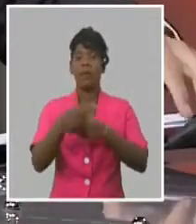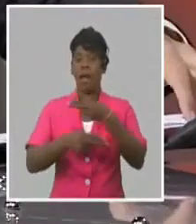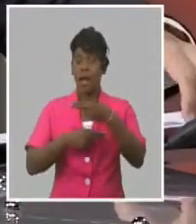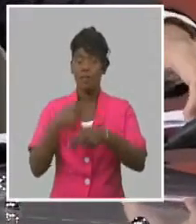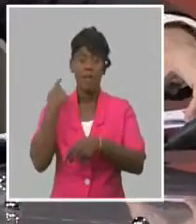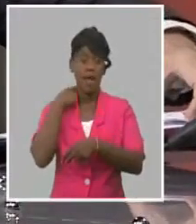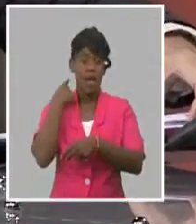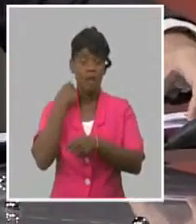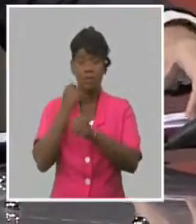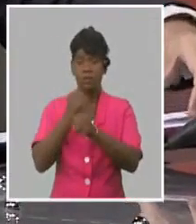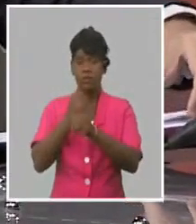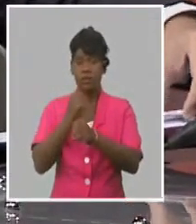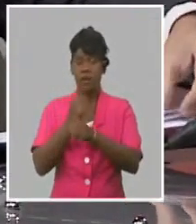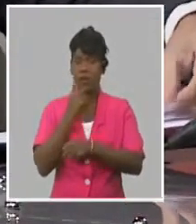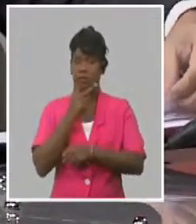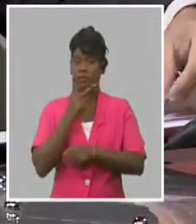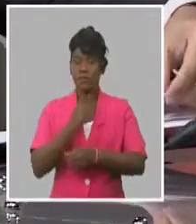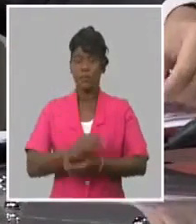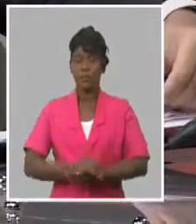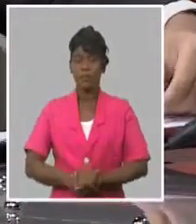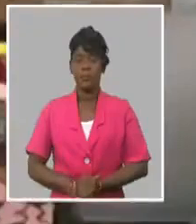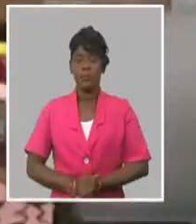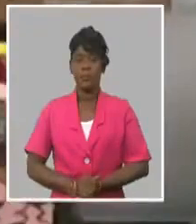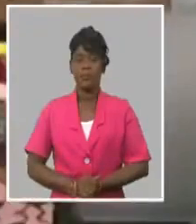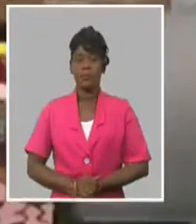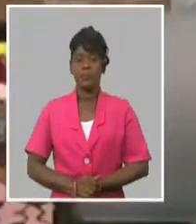varios años al frente de esta tarea.